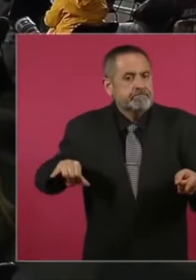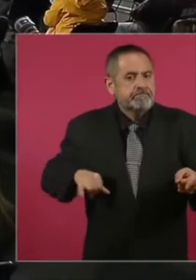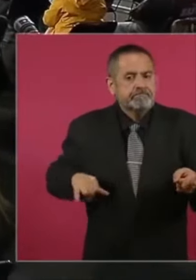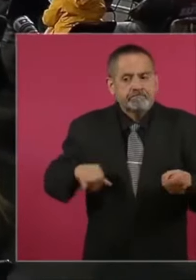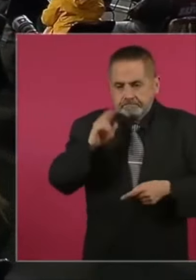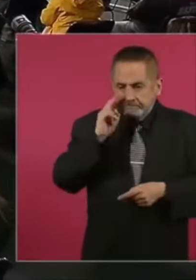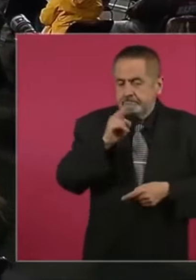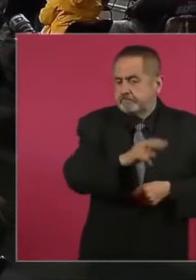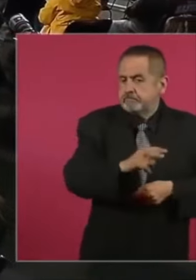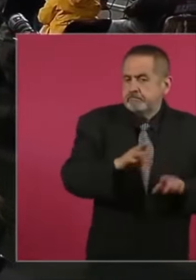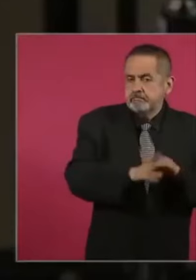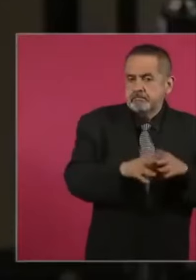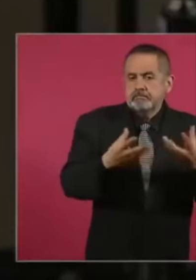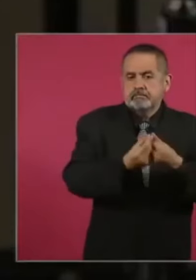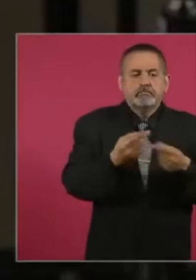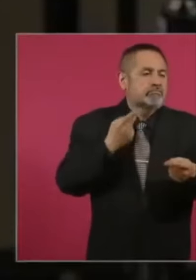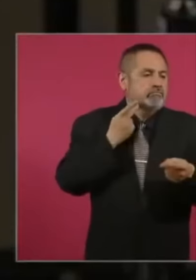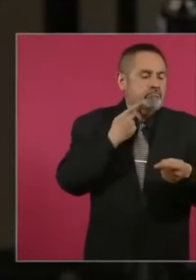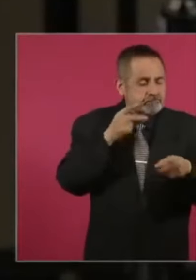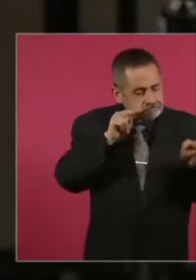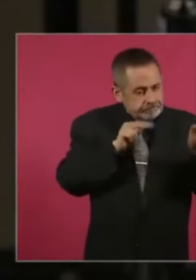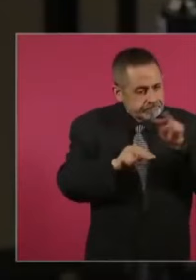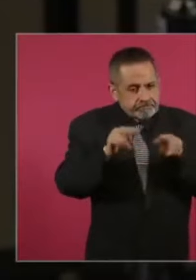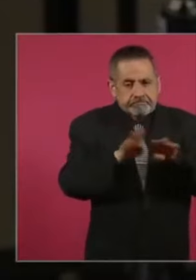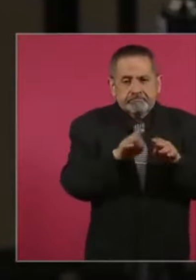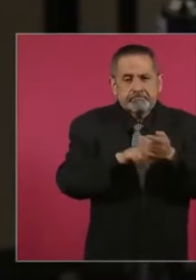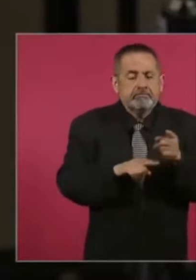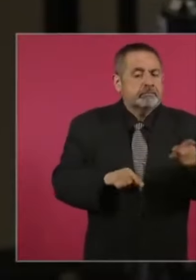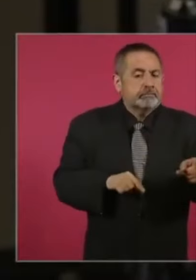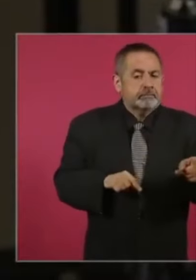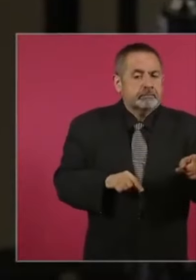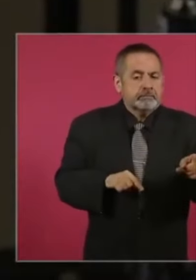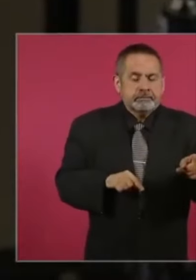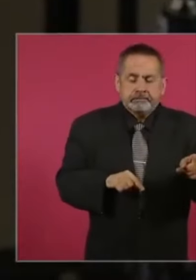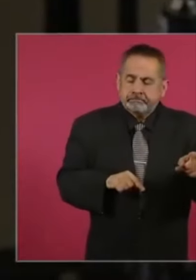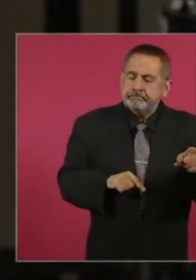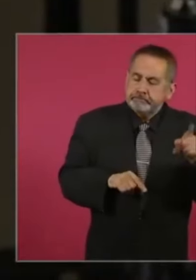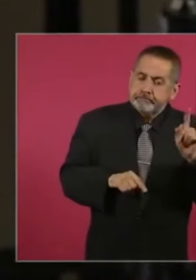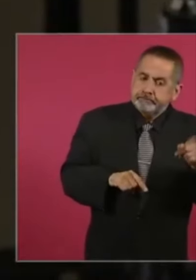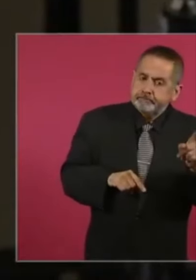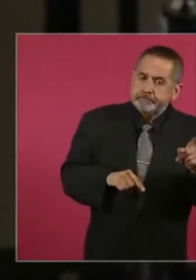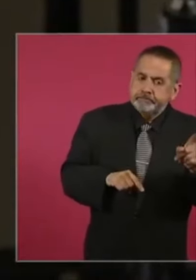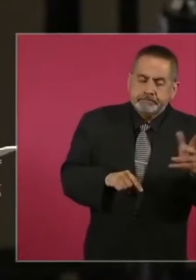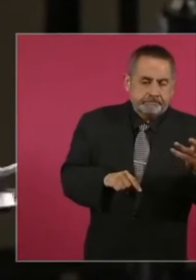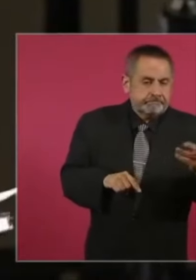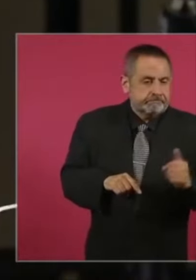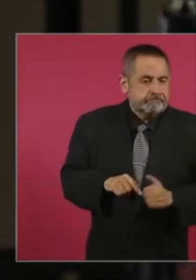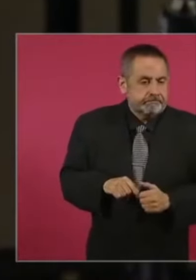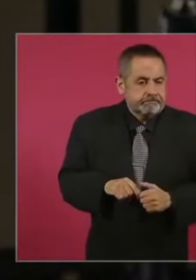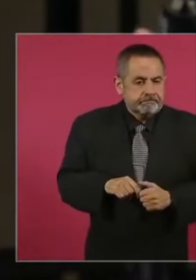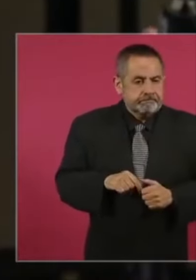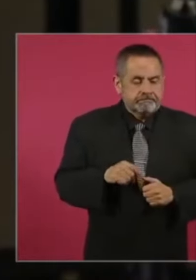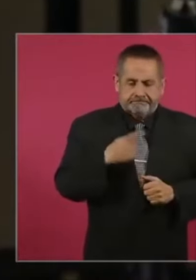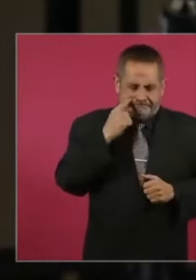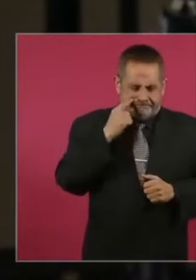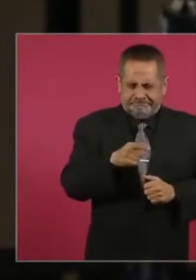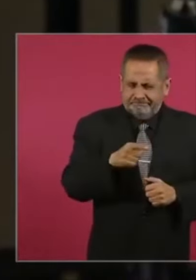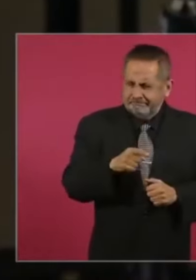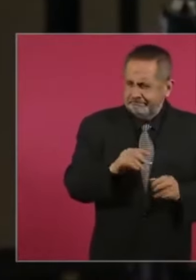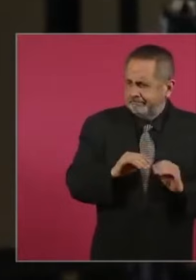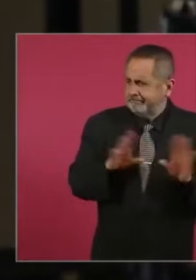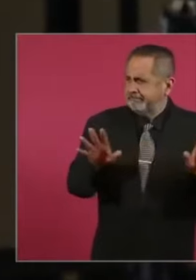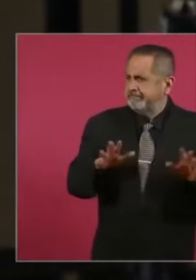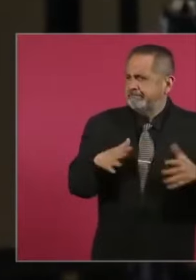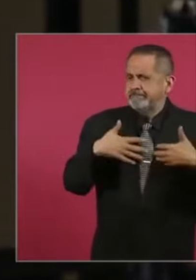en el tema político en torno a ello, pero es muy, pues, da más claridad sobre